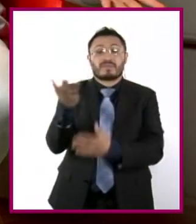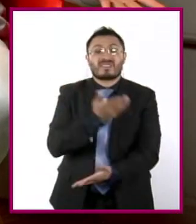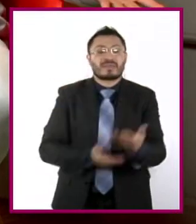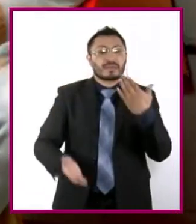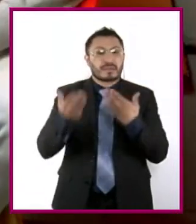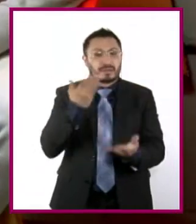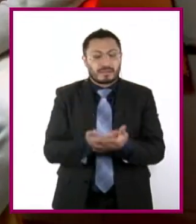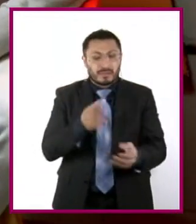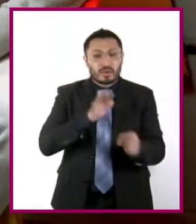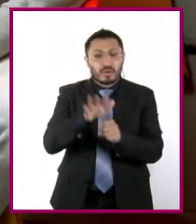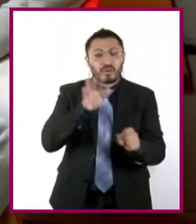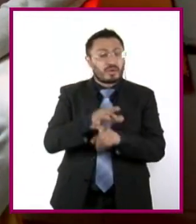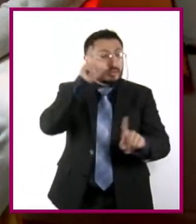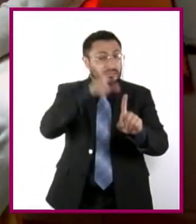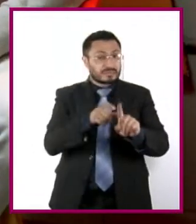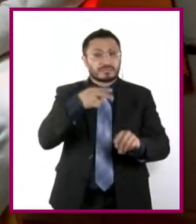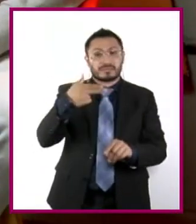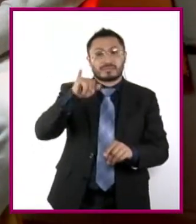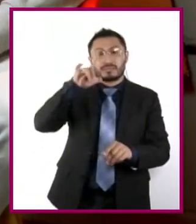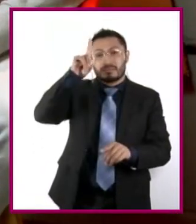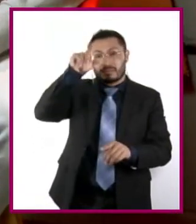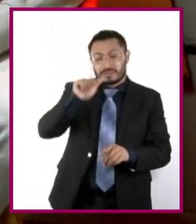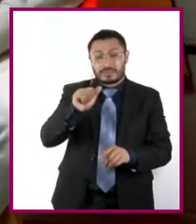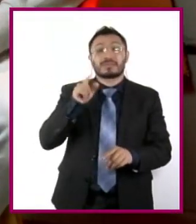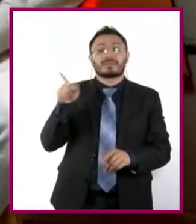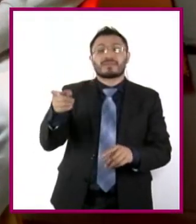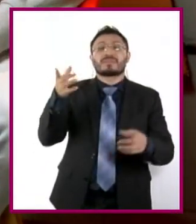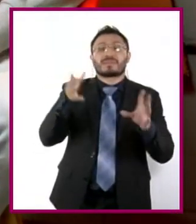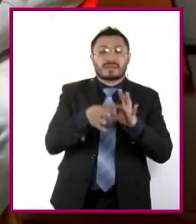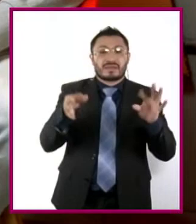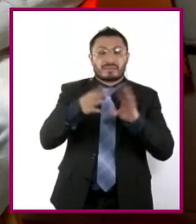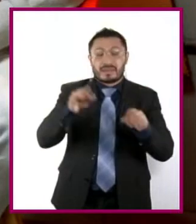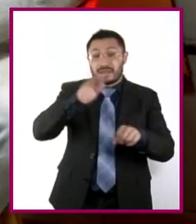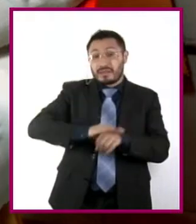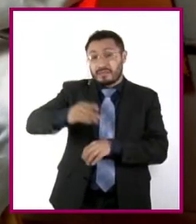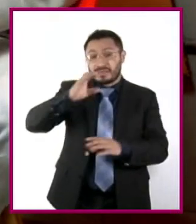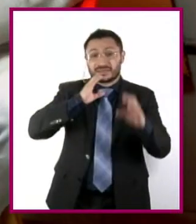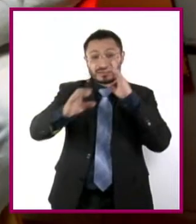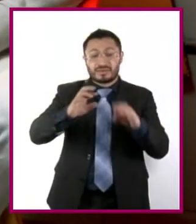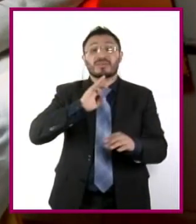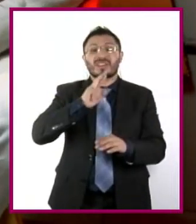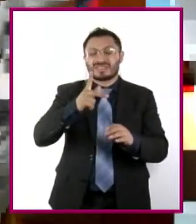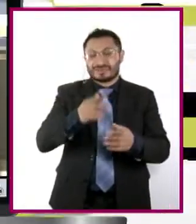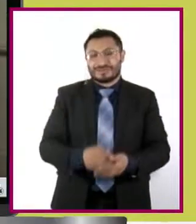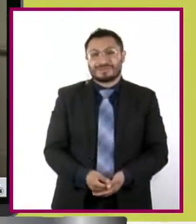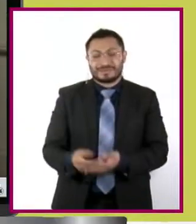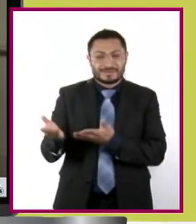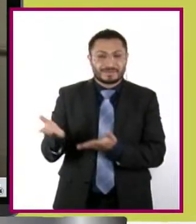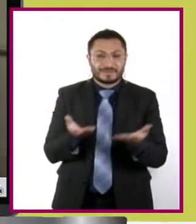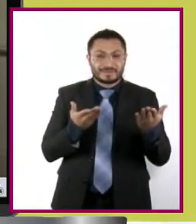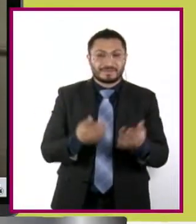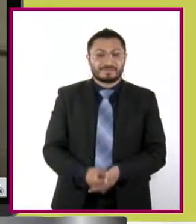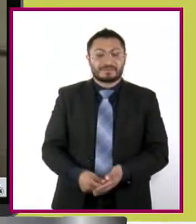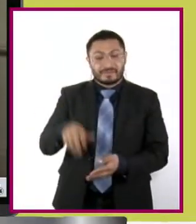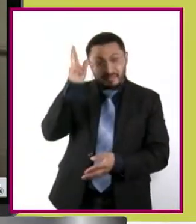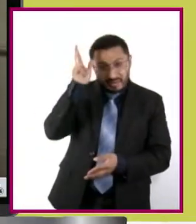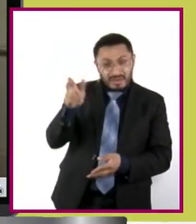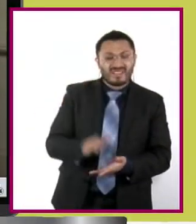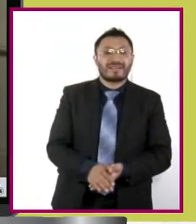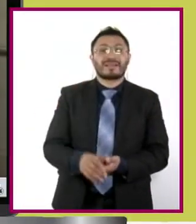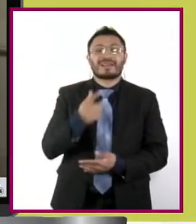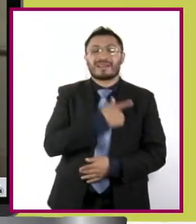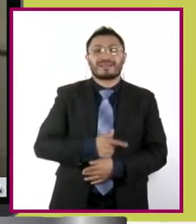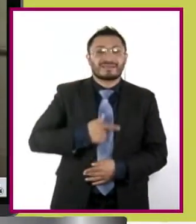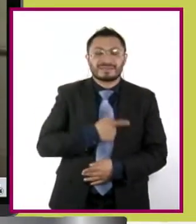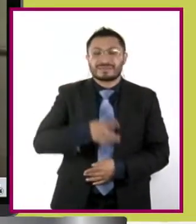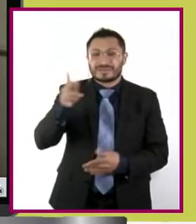parte de lo que somos. Hilda Saraí Gómez nos dará tips para mejorar nuestra comunicación. ¡Hey, vamos! Hola Hilda, nos da mucho